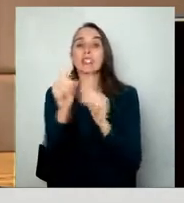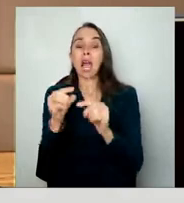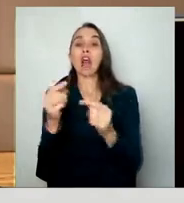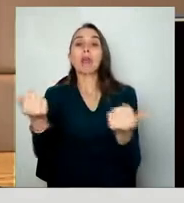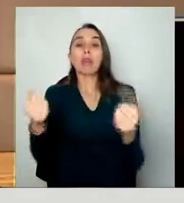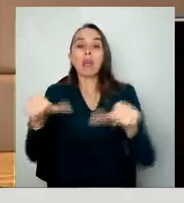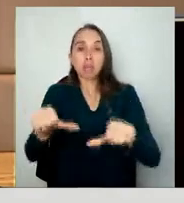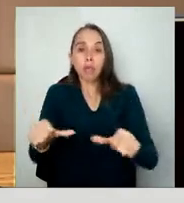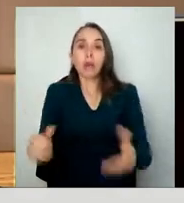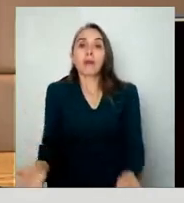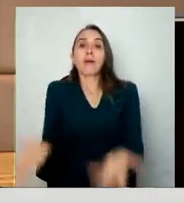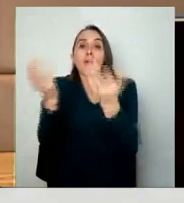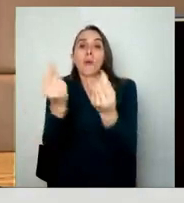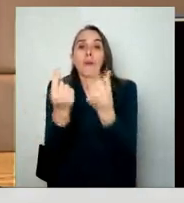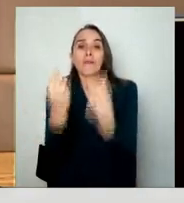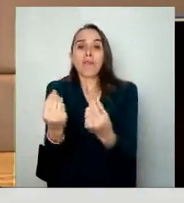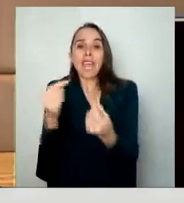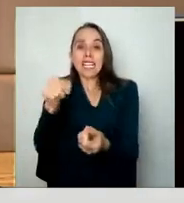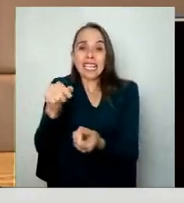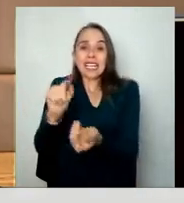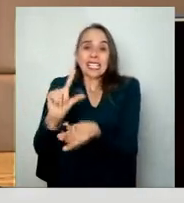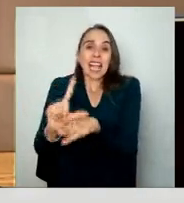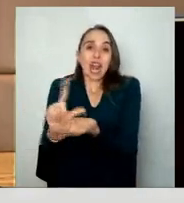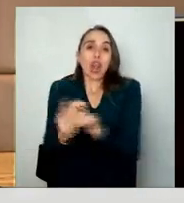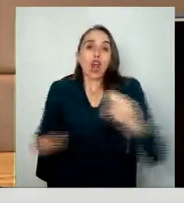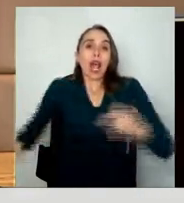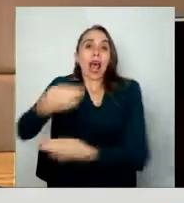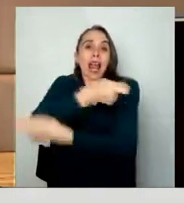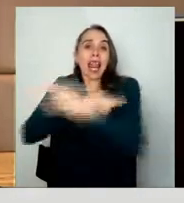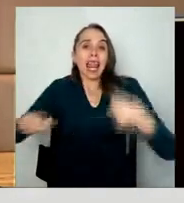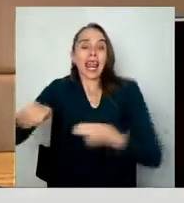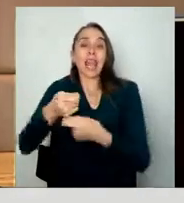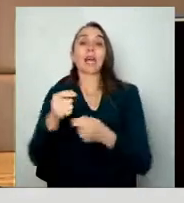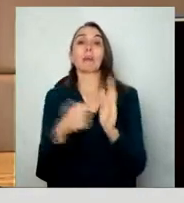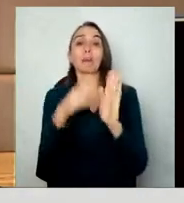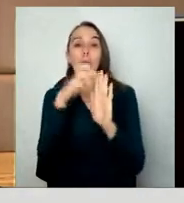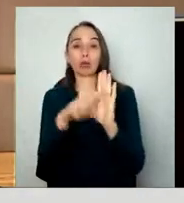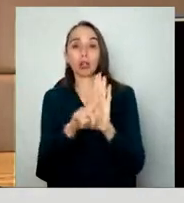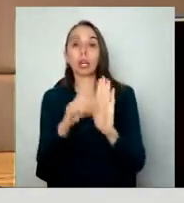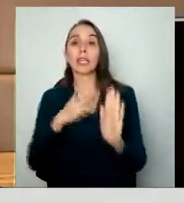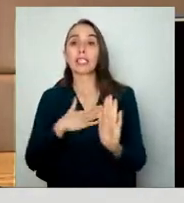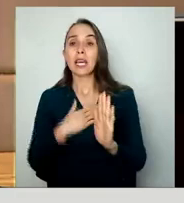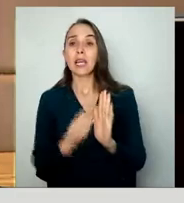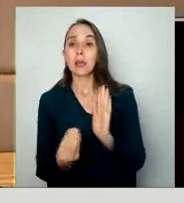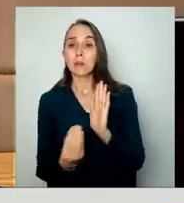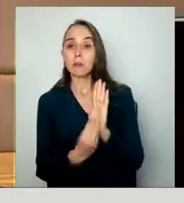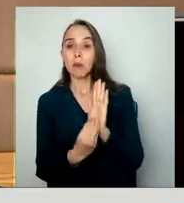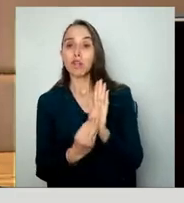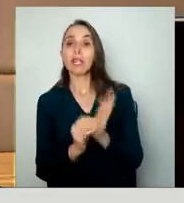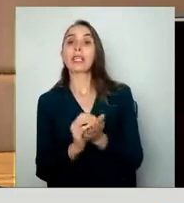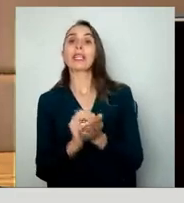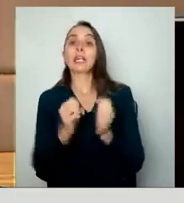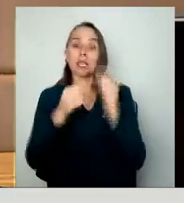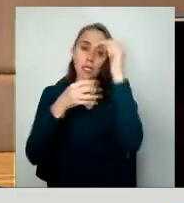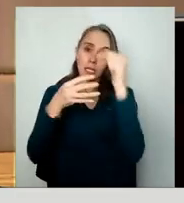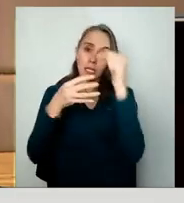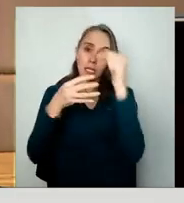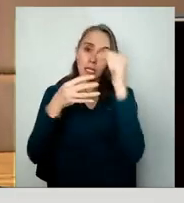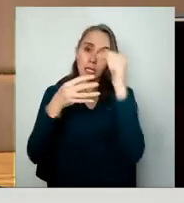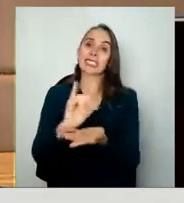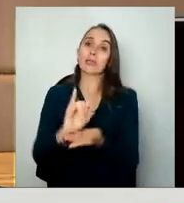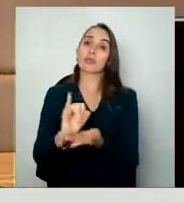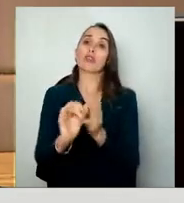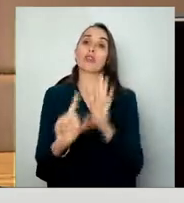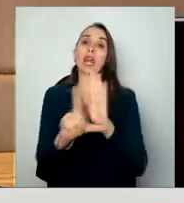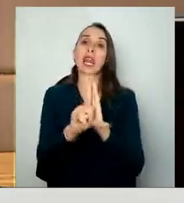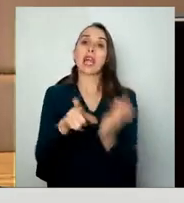más lo que más destacamos de este proyecto de ley es justamente que incorpora a instituciones dentro de la ley de compras públicas como